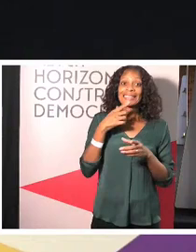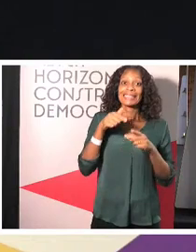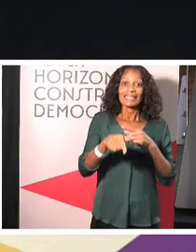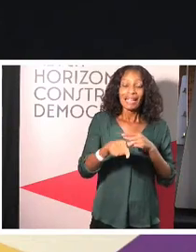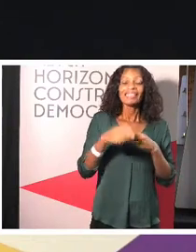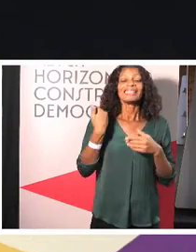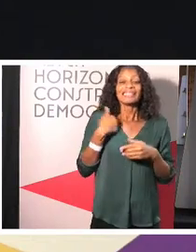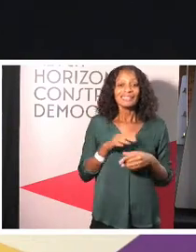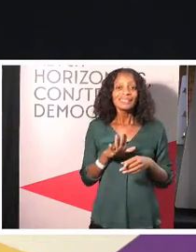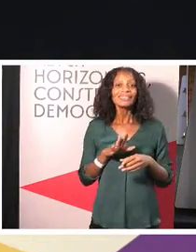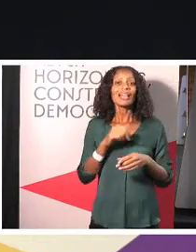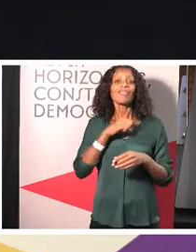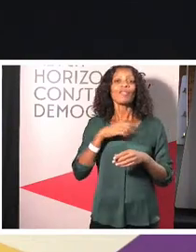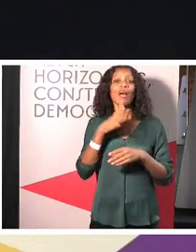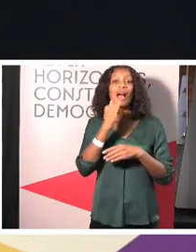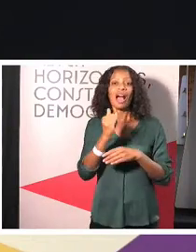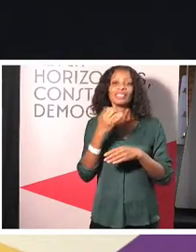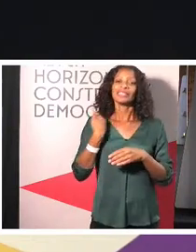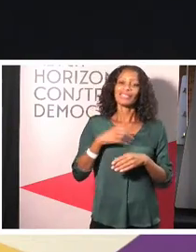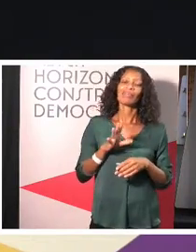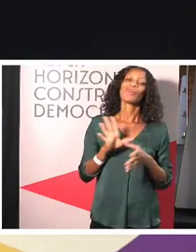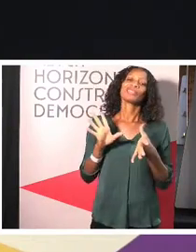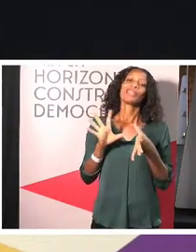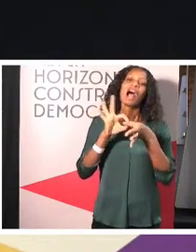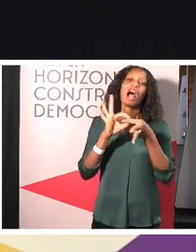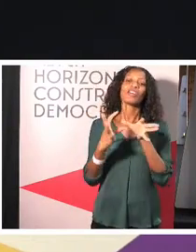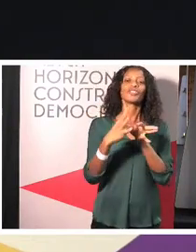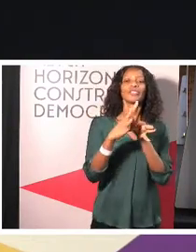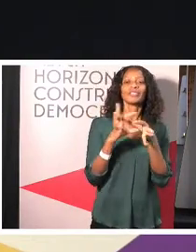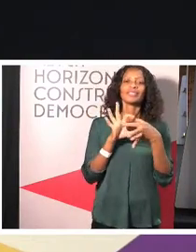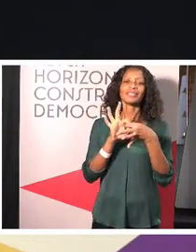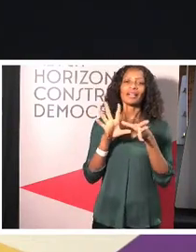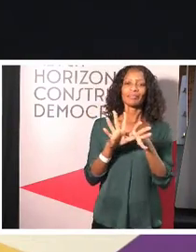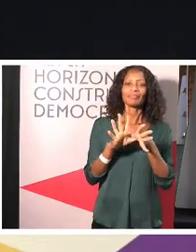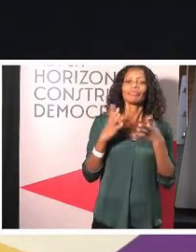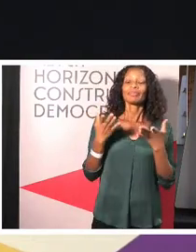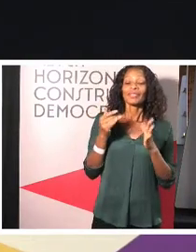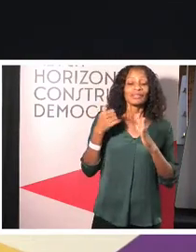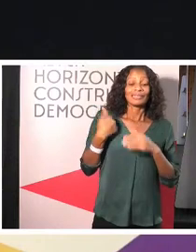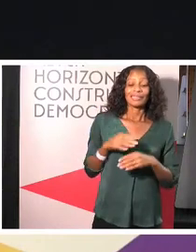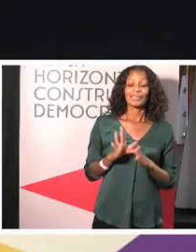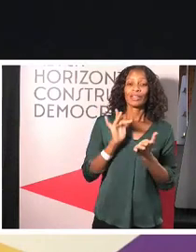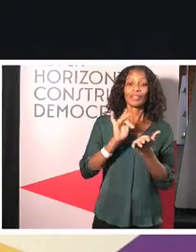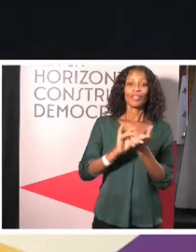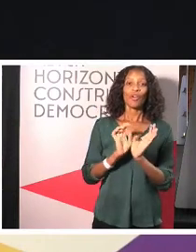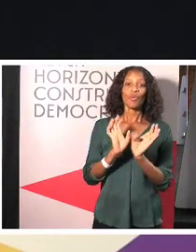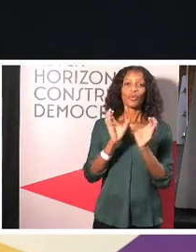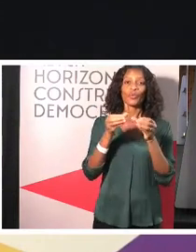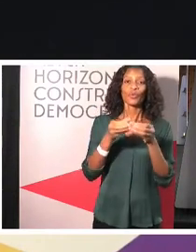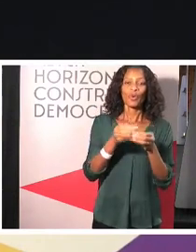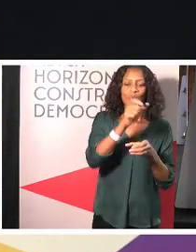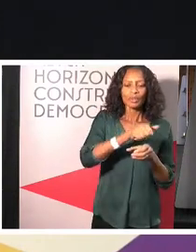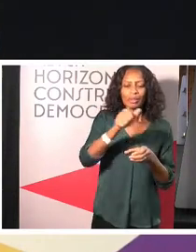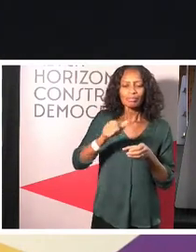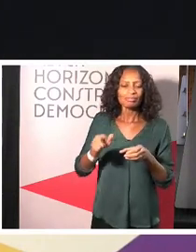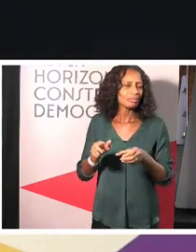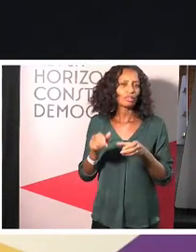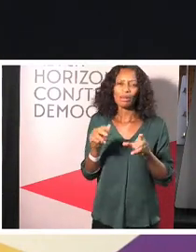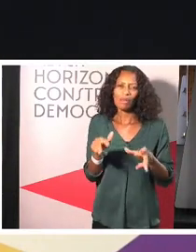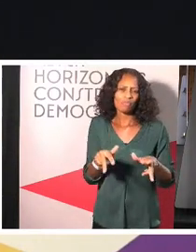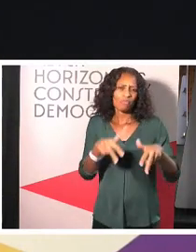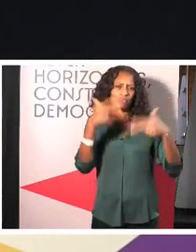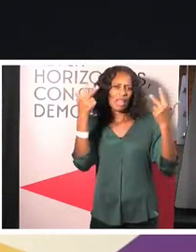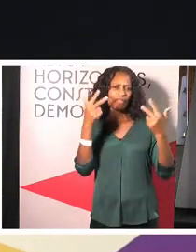íbamos a asociar y, de este modo, un grupo de individuos o de individuas que se han liberado de la división